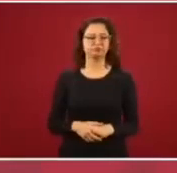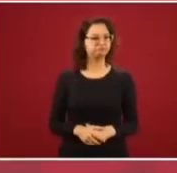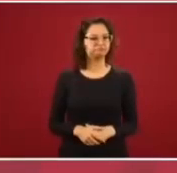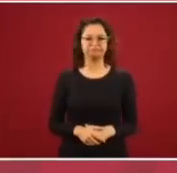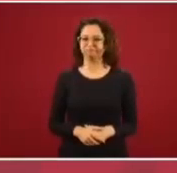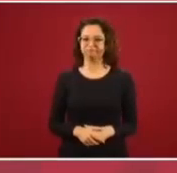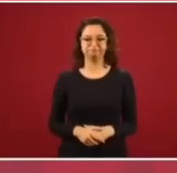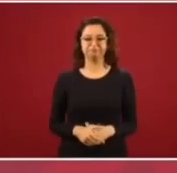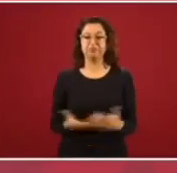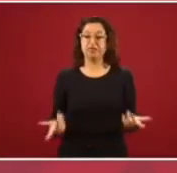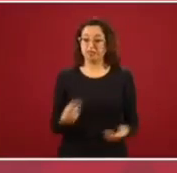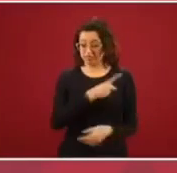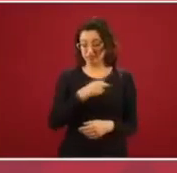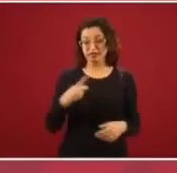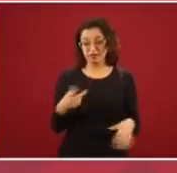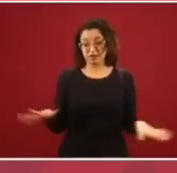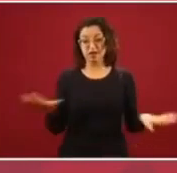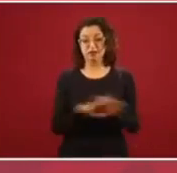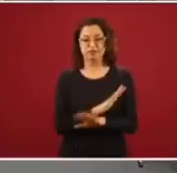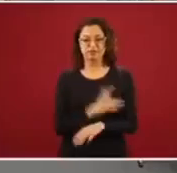los cambios a ver